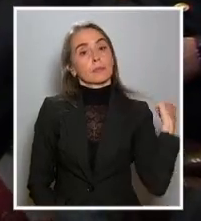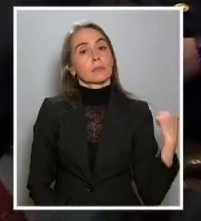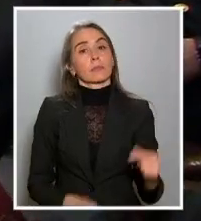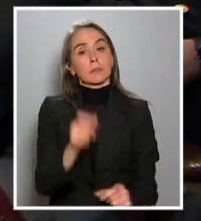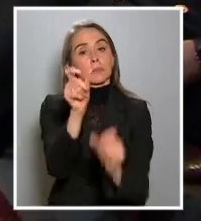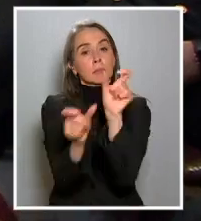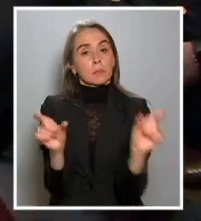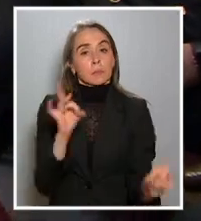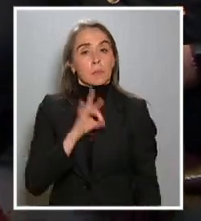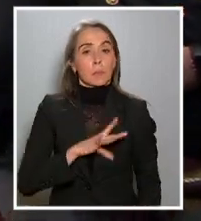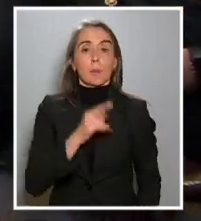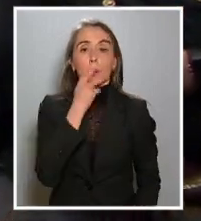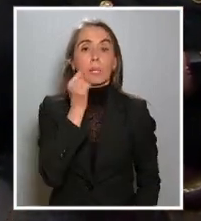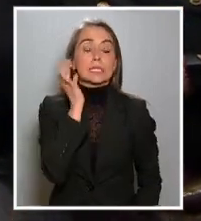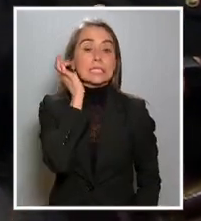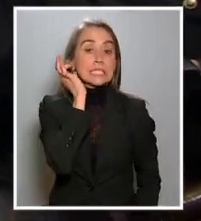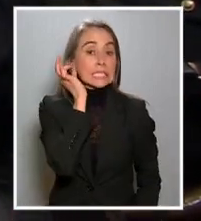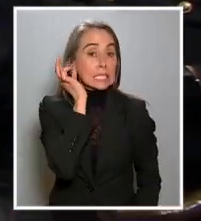Chilenos y chilenas,